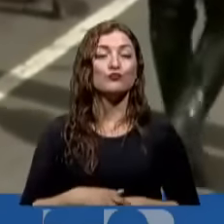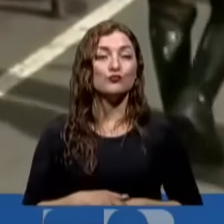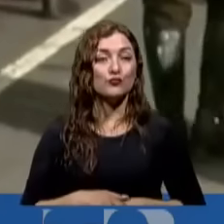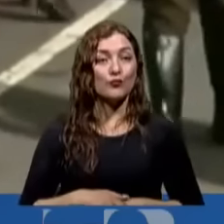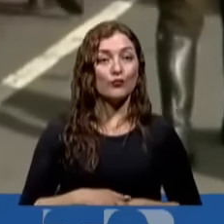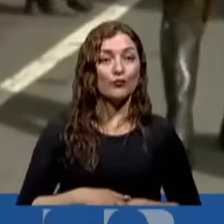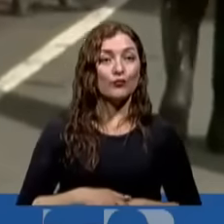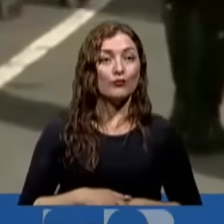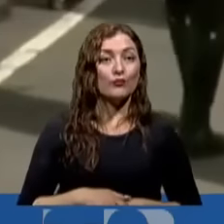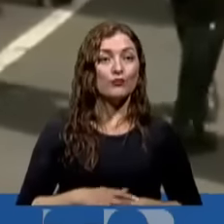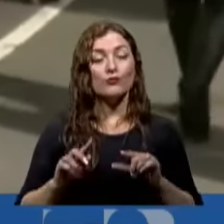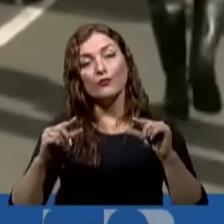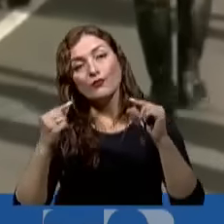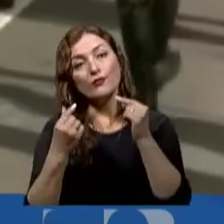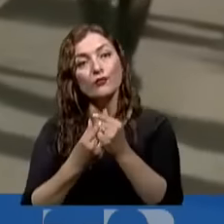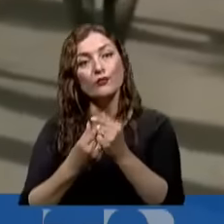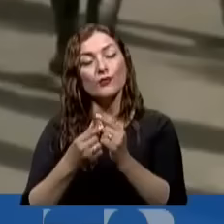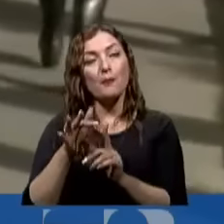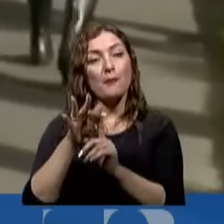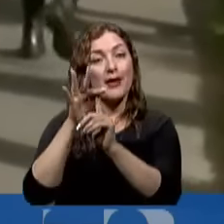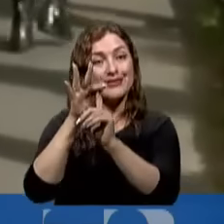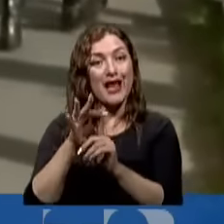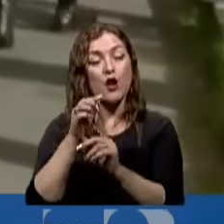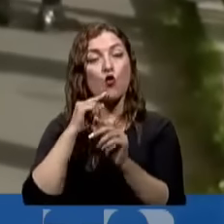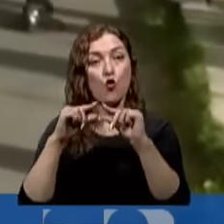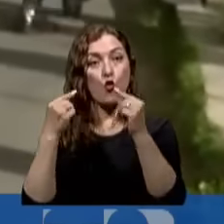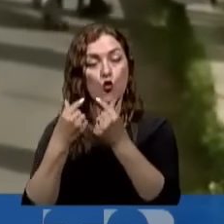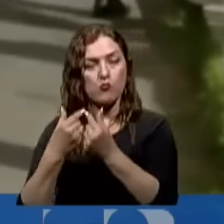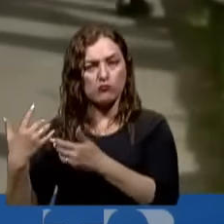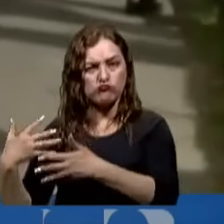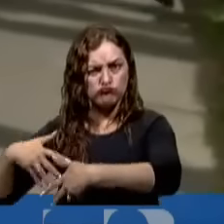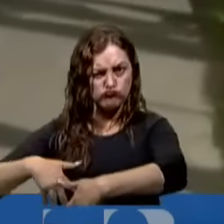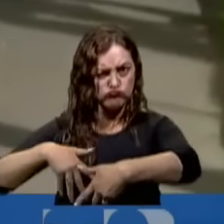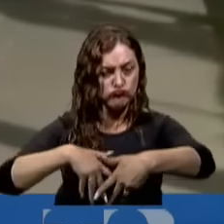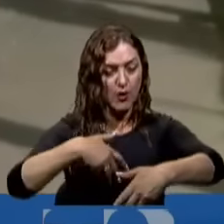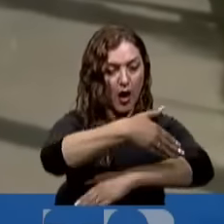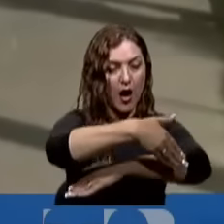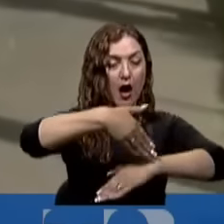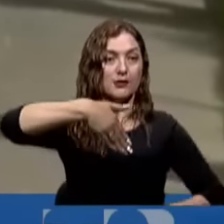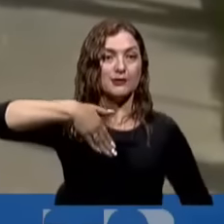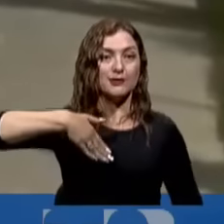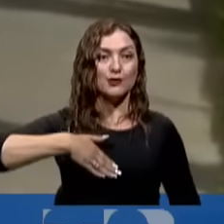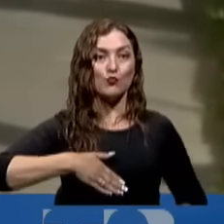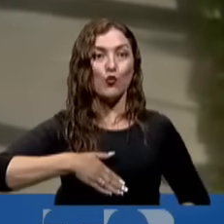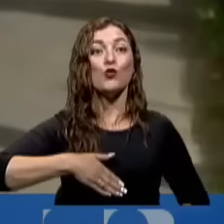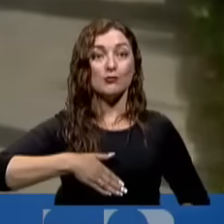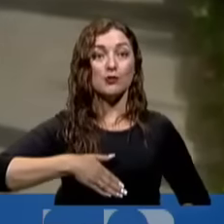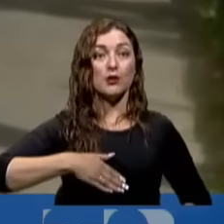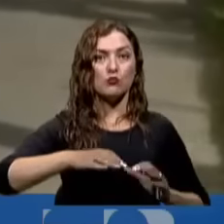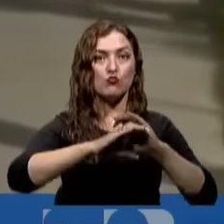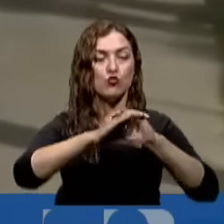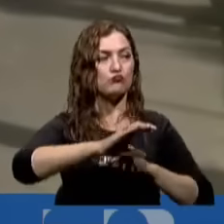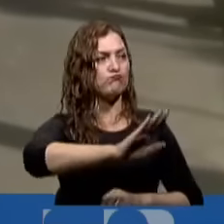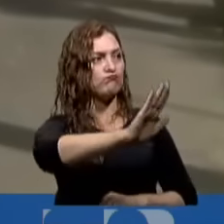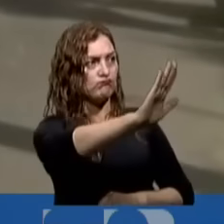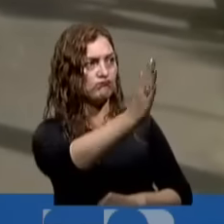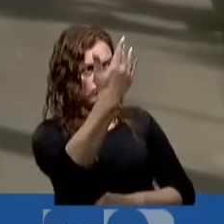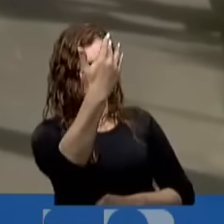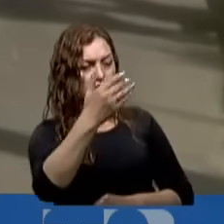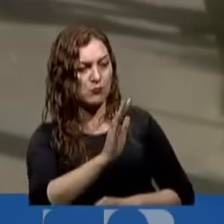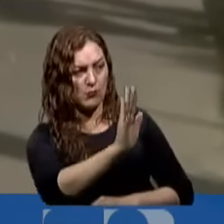nos manifestó que hay un grupo especial que se ha movilizado hacia la avenida Simón Bolívar para realizar estos controles